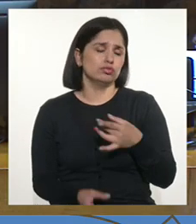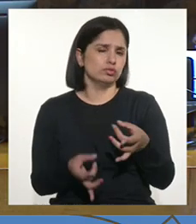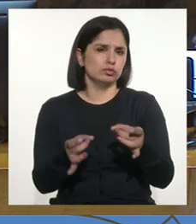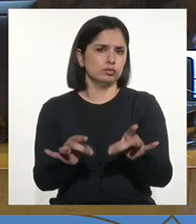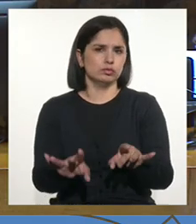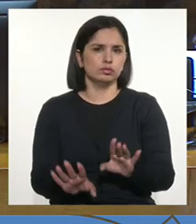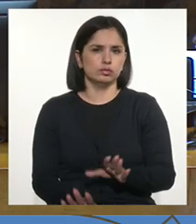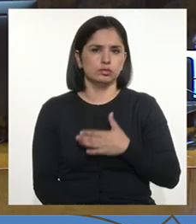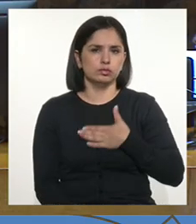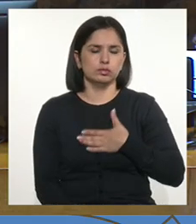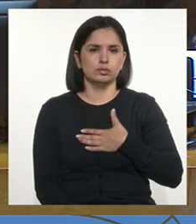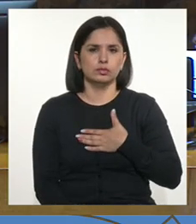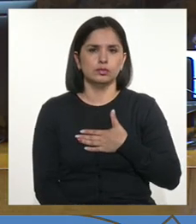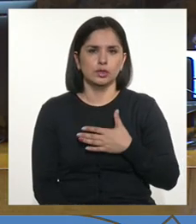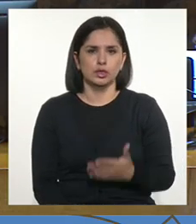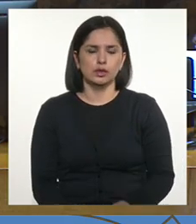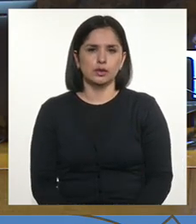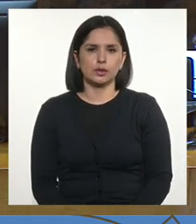quisiera